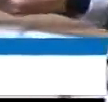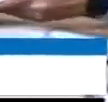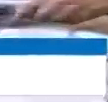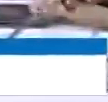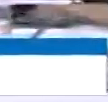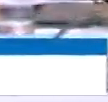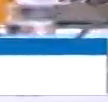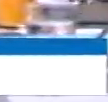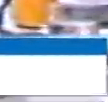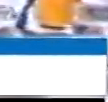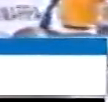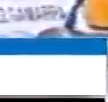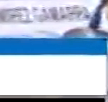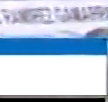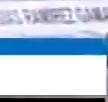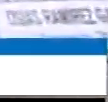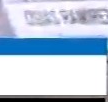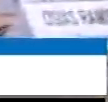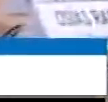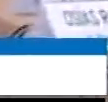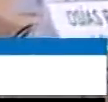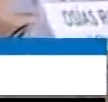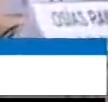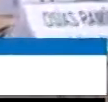Tiene la palabra el congresista Miguel Torres.